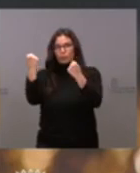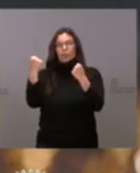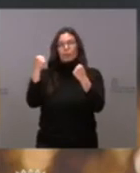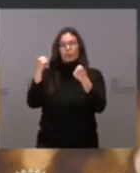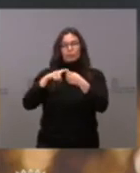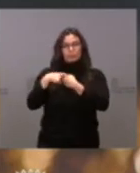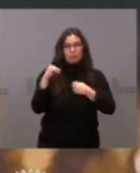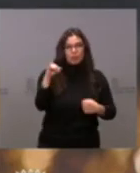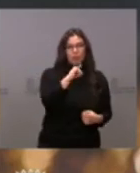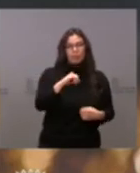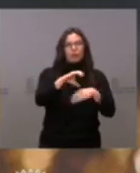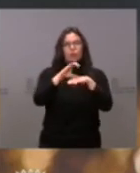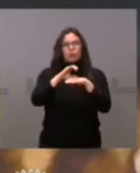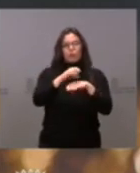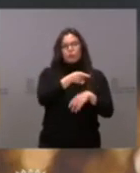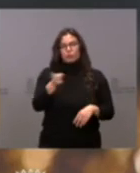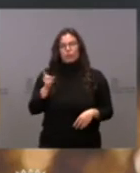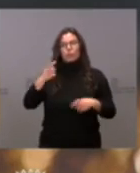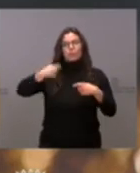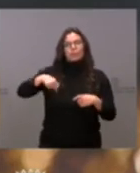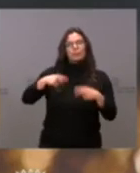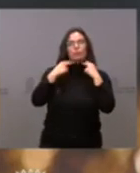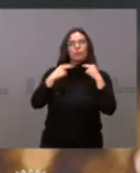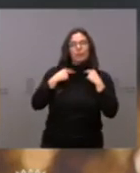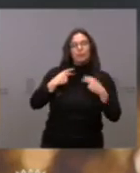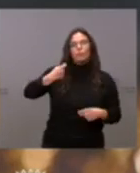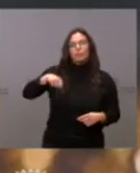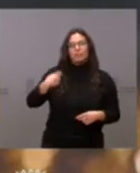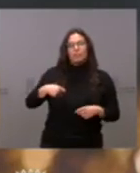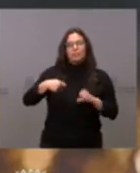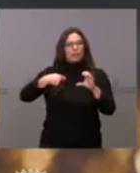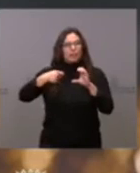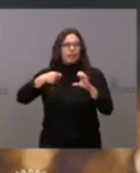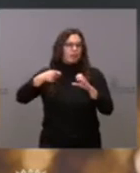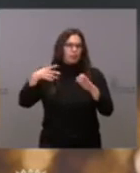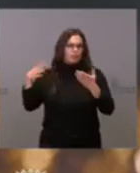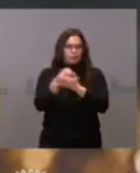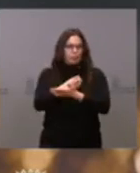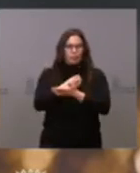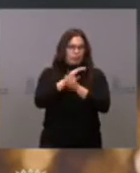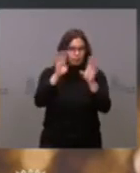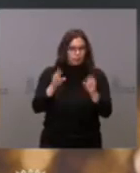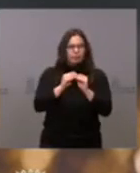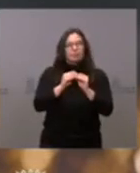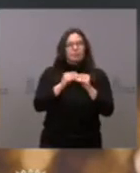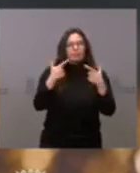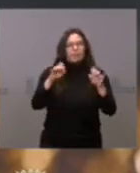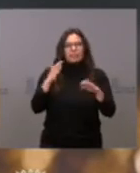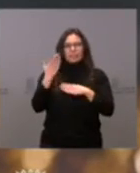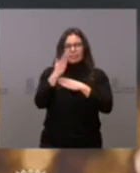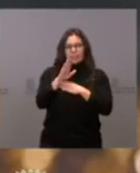los consejeros al presidente de la diputación al presidente de la cámara delgado en fin a todos los representantes del sector